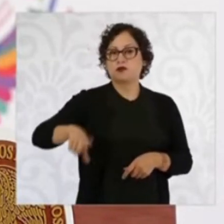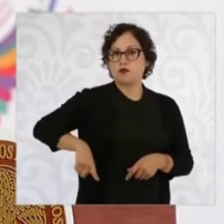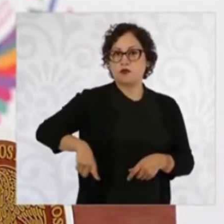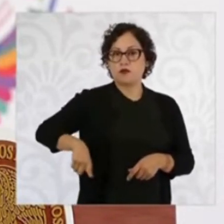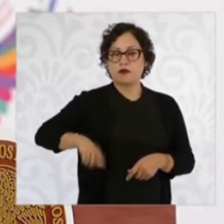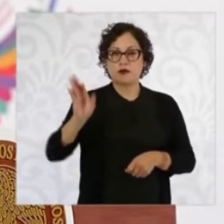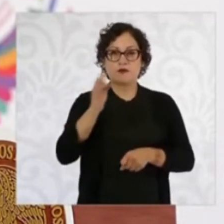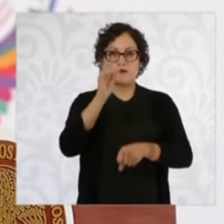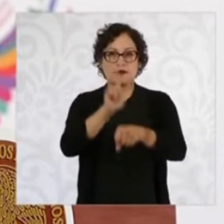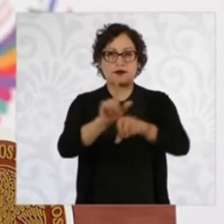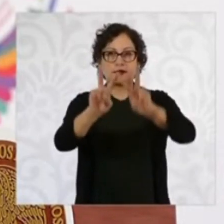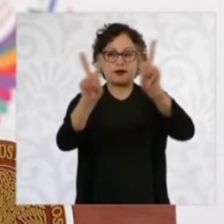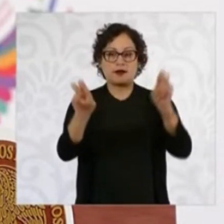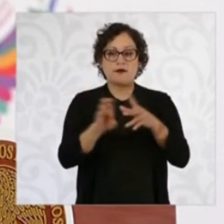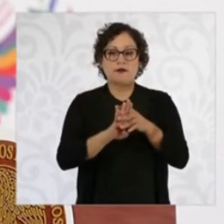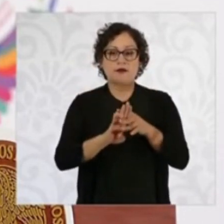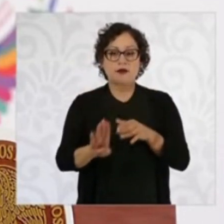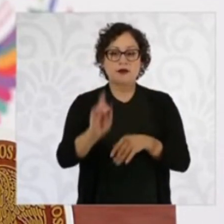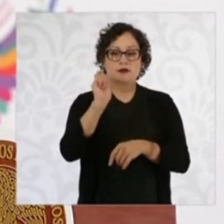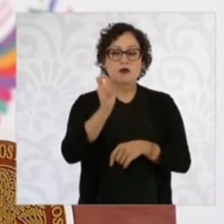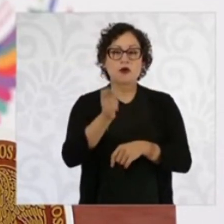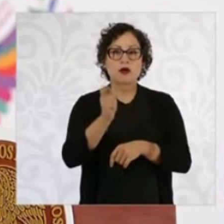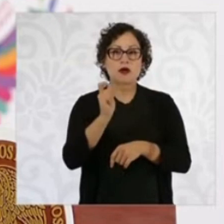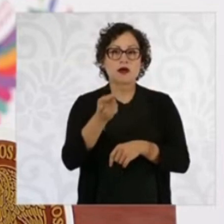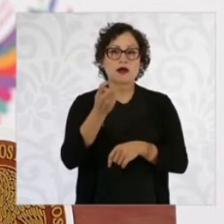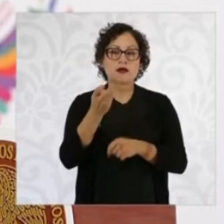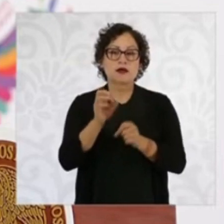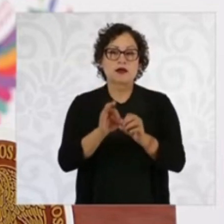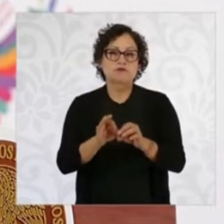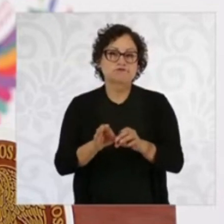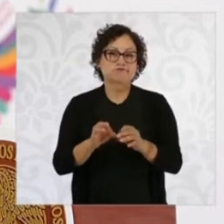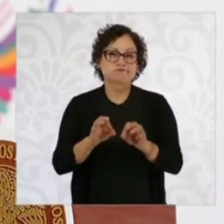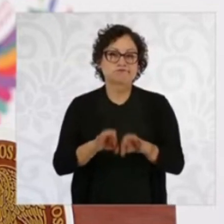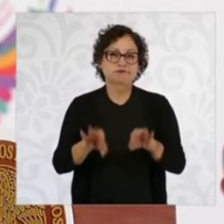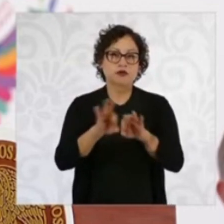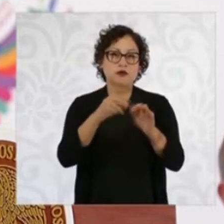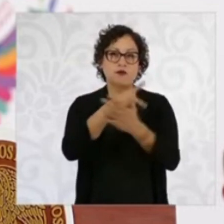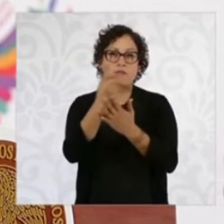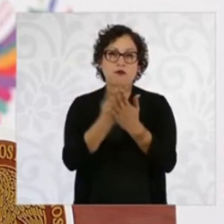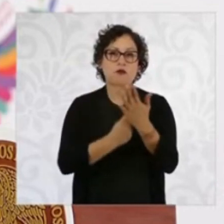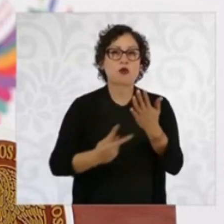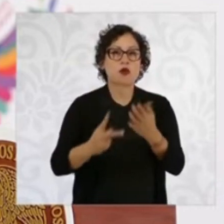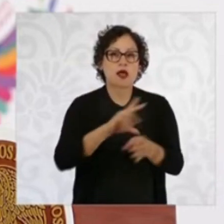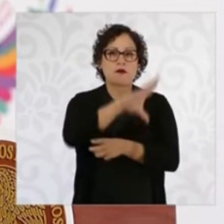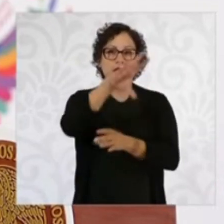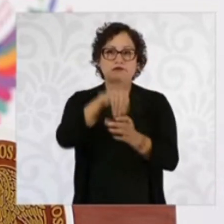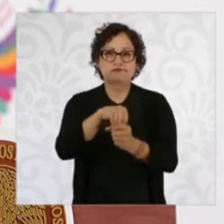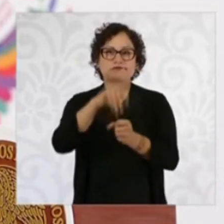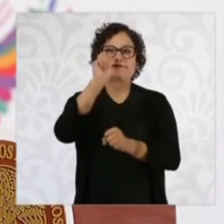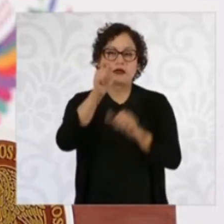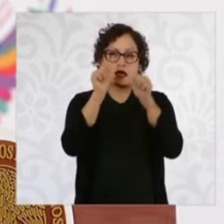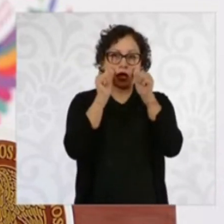caso de la migración, que es un programa integral, es la atención a las causas.